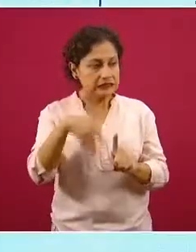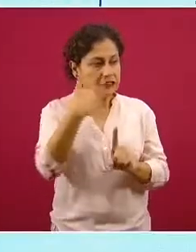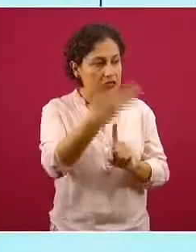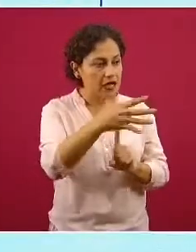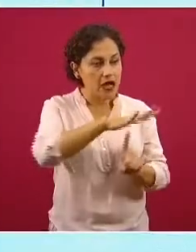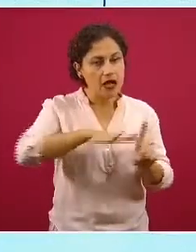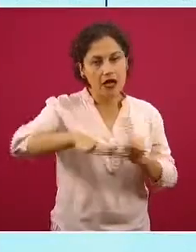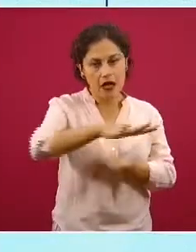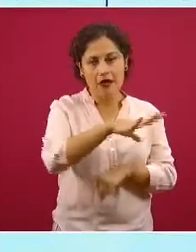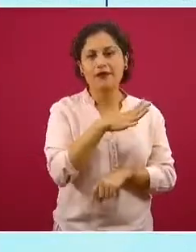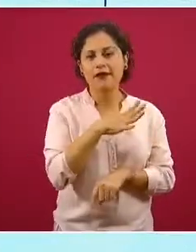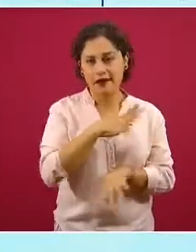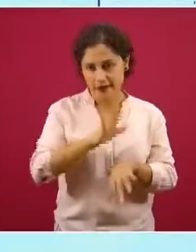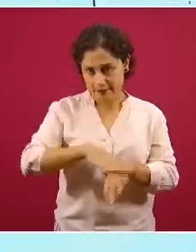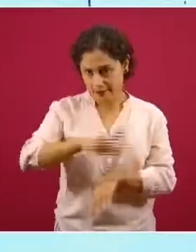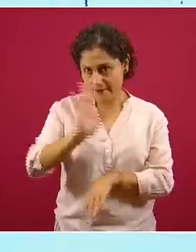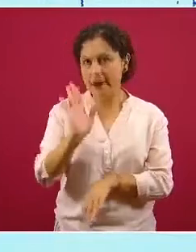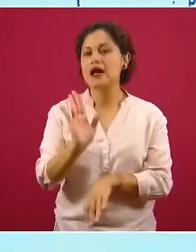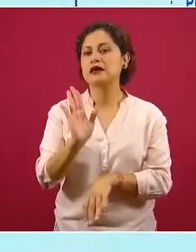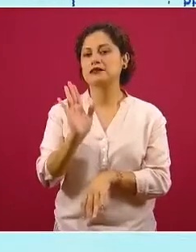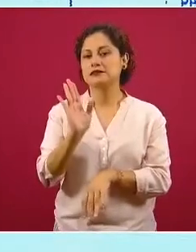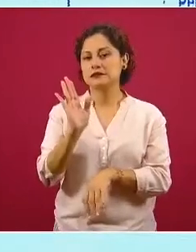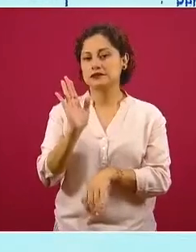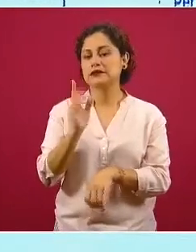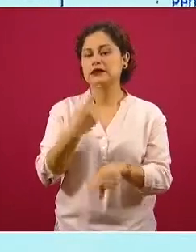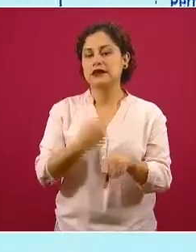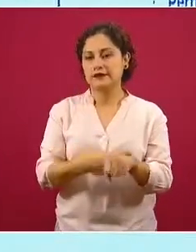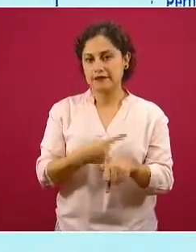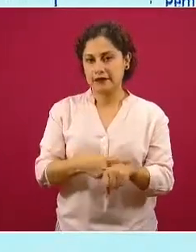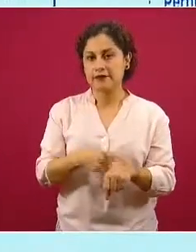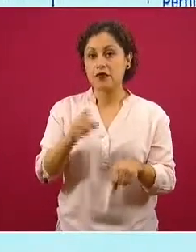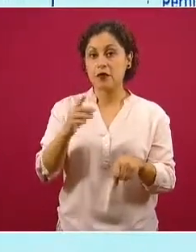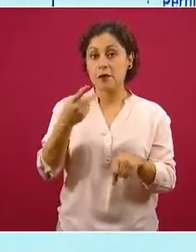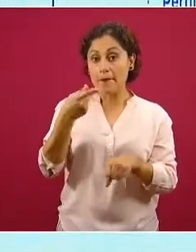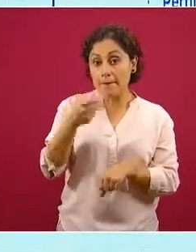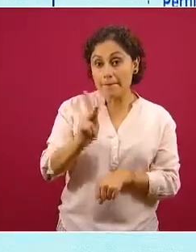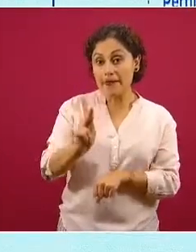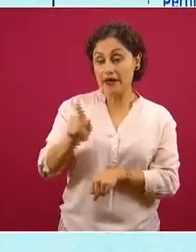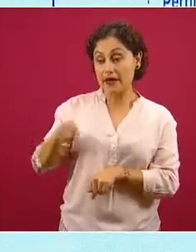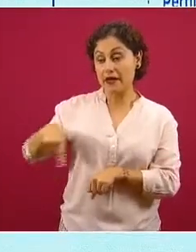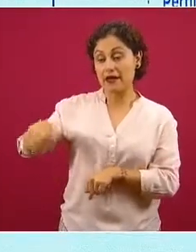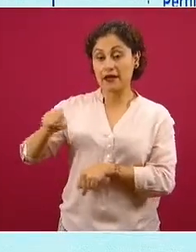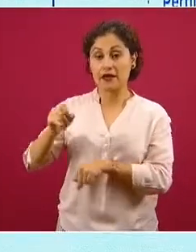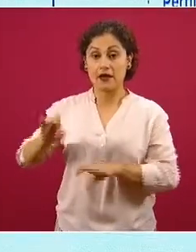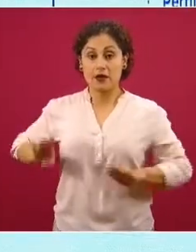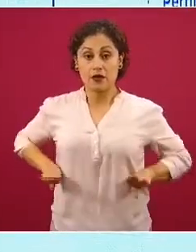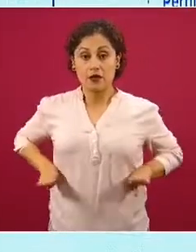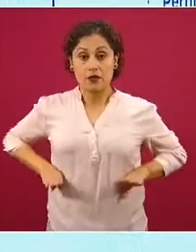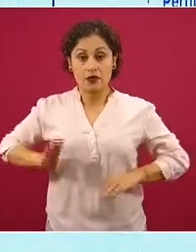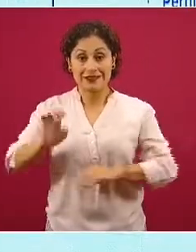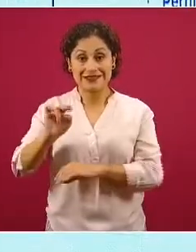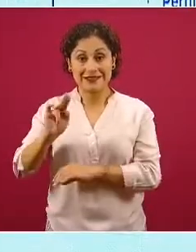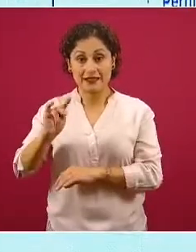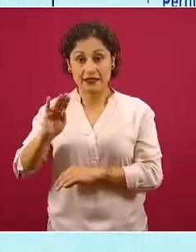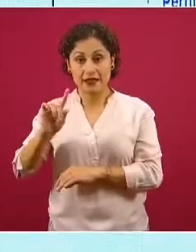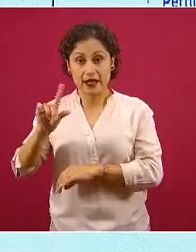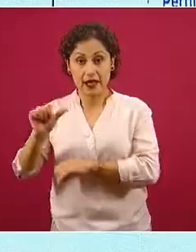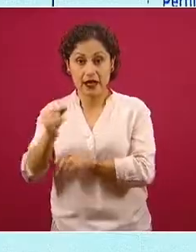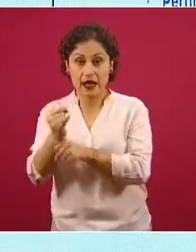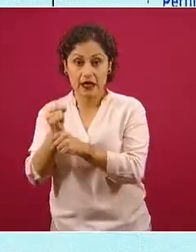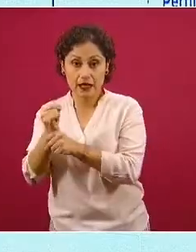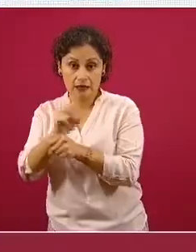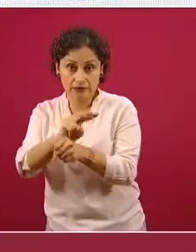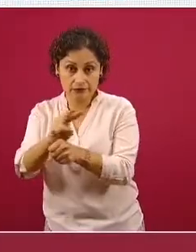eso la vigilancia Centinela es un mecanismo eficiente, porque acepta la realidad de que no se están documentando todos los